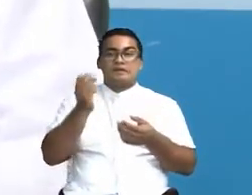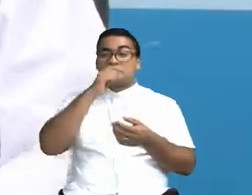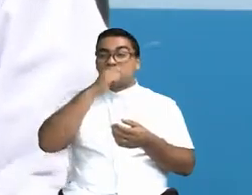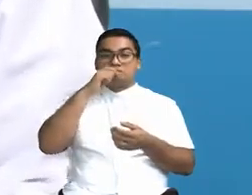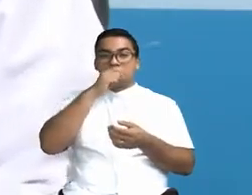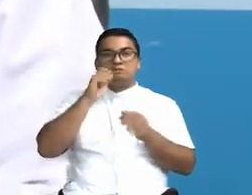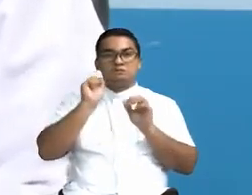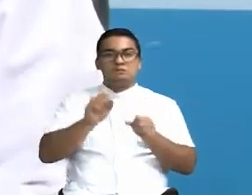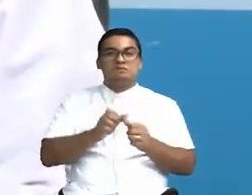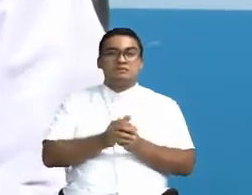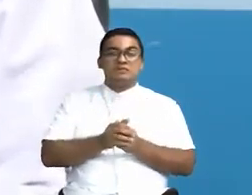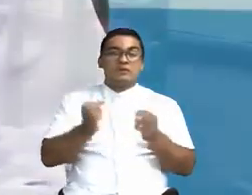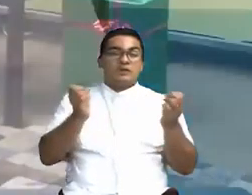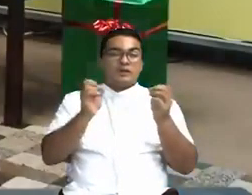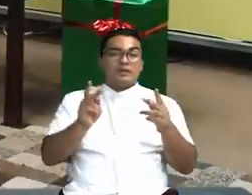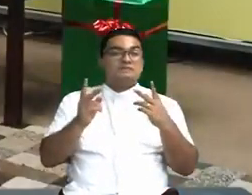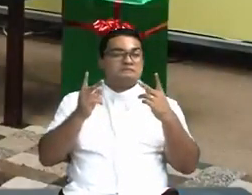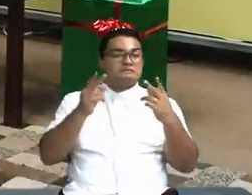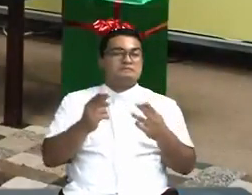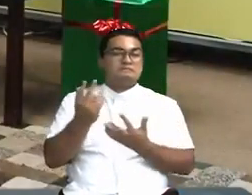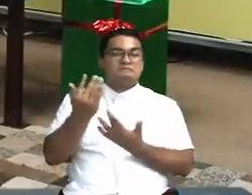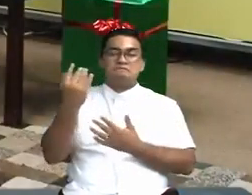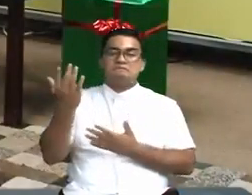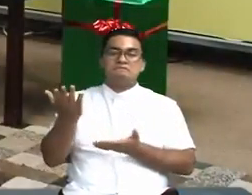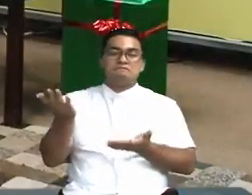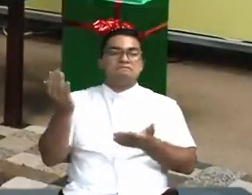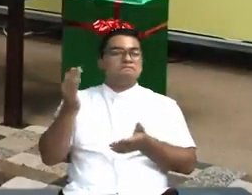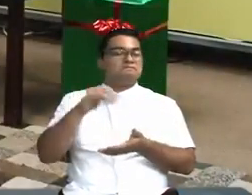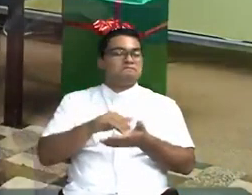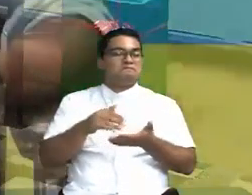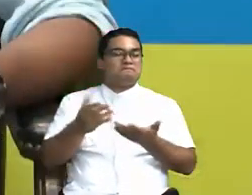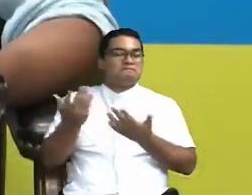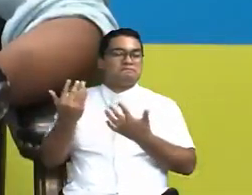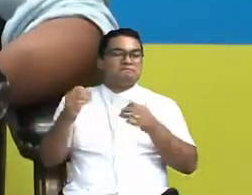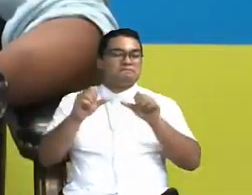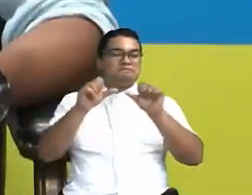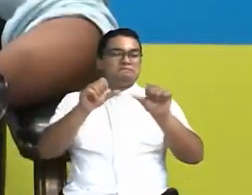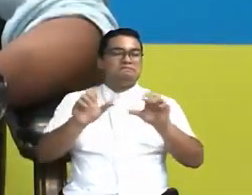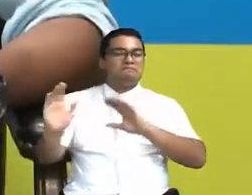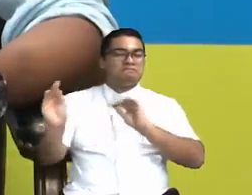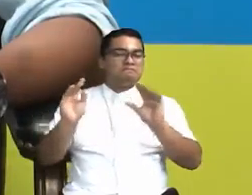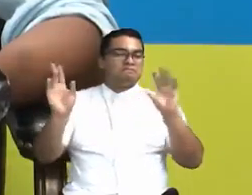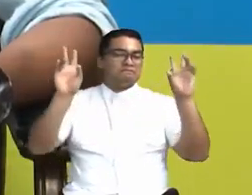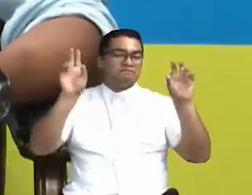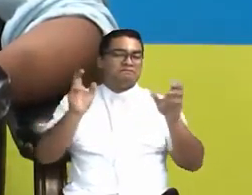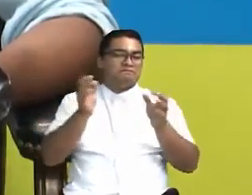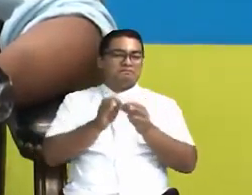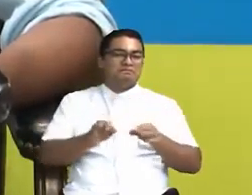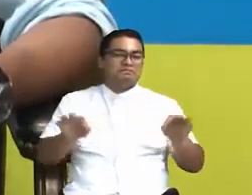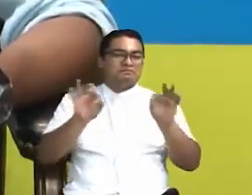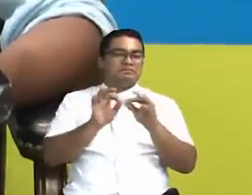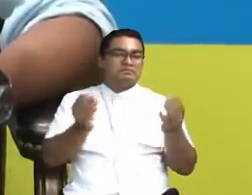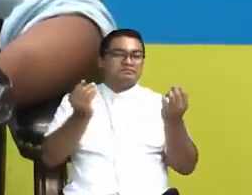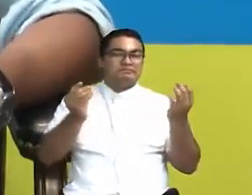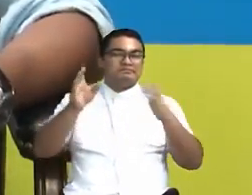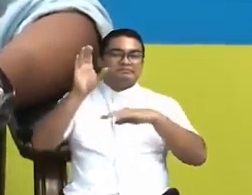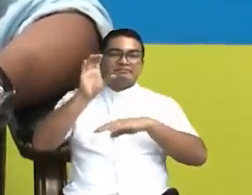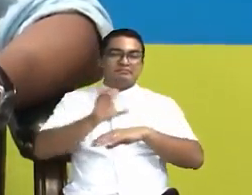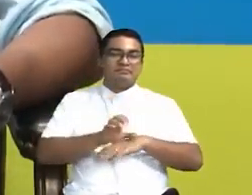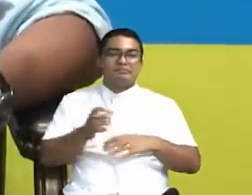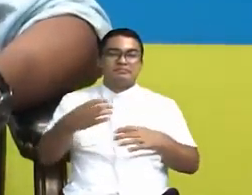labiales. Ok, doctor, nos vamos a una pausa. Cuando regresemos, vamos a seguir conversando sobre este tema muy habitual